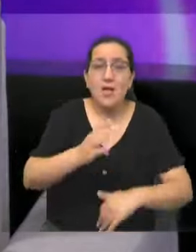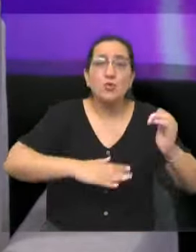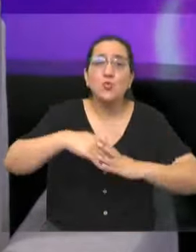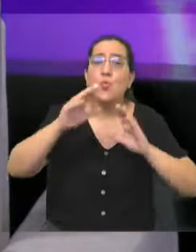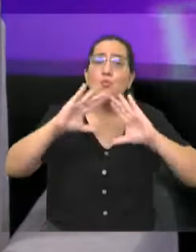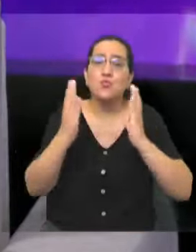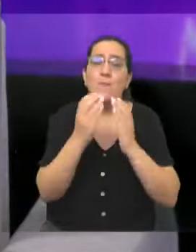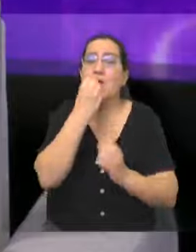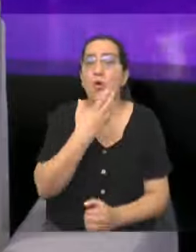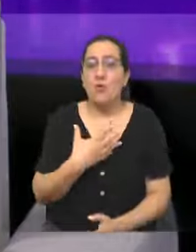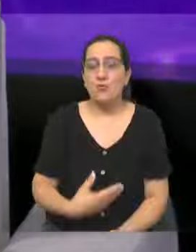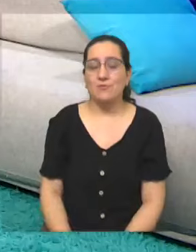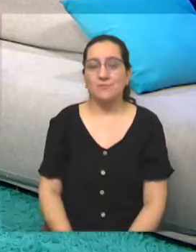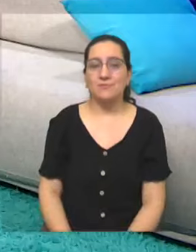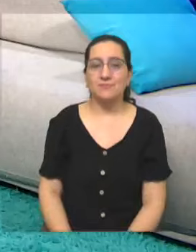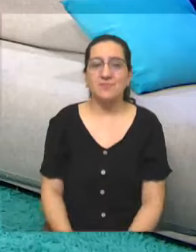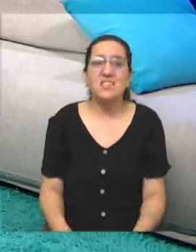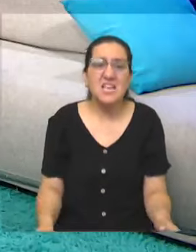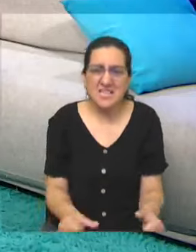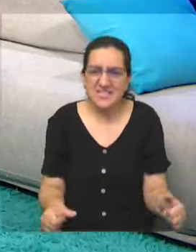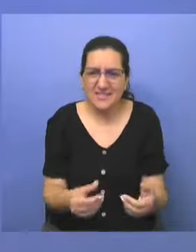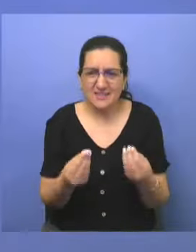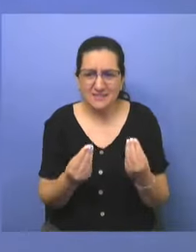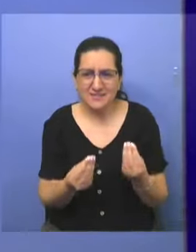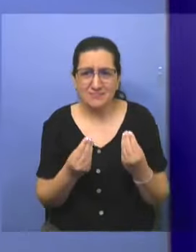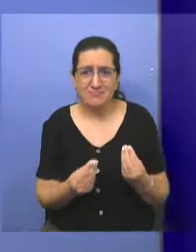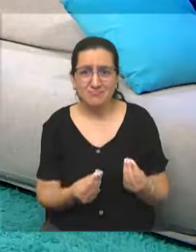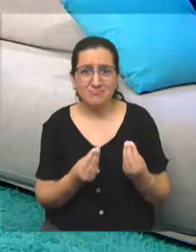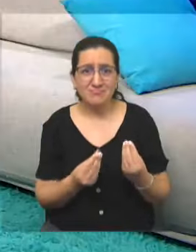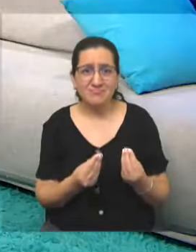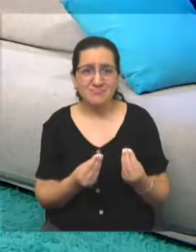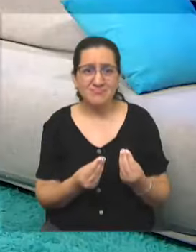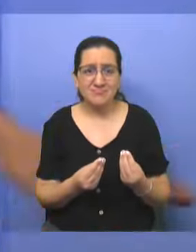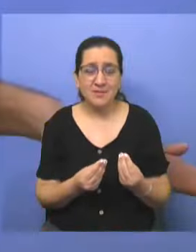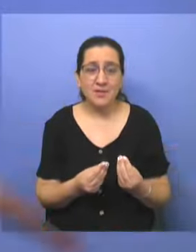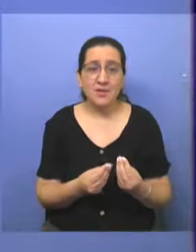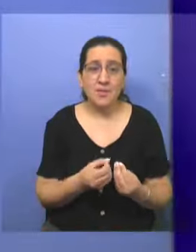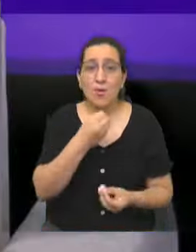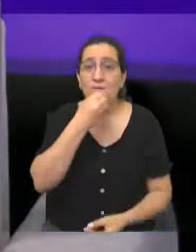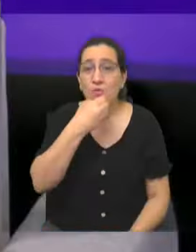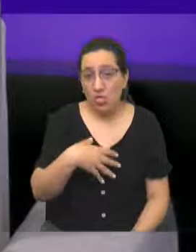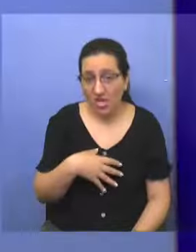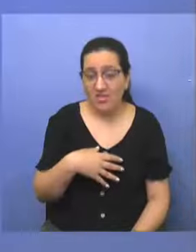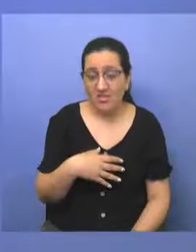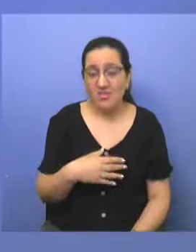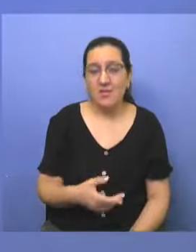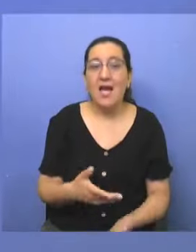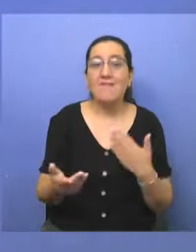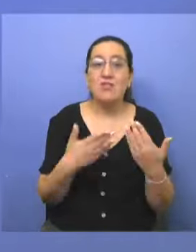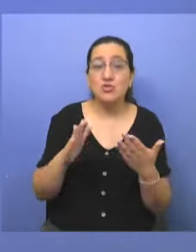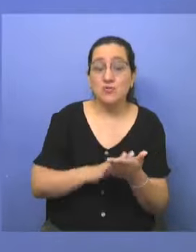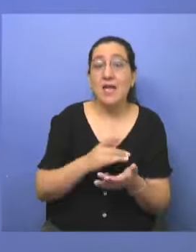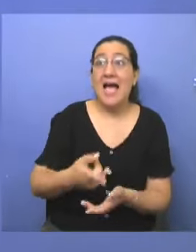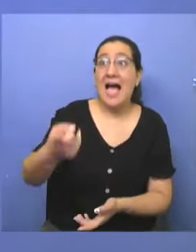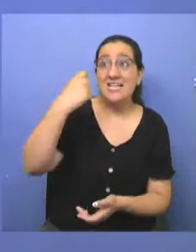mejor. Qué lindo. ¿Qué hace? ¿Qué hace? ¿La bondad te lleva ahí? Sí, la música me lleva ahí. Perfecto. Hablando de eso, la bondad,